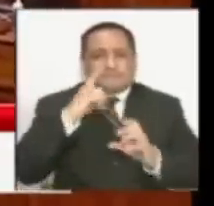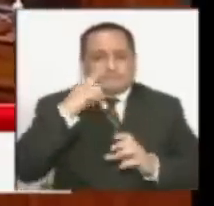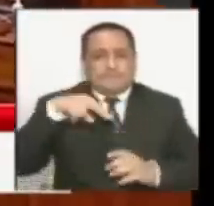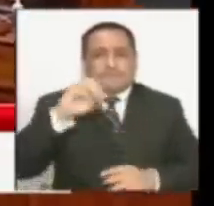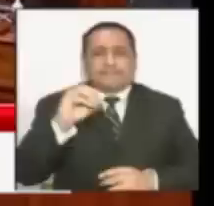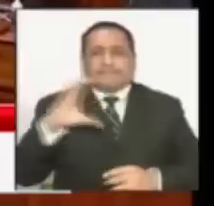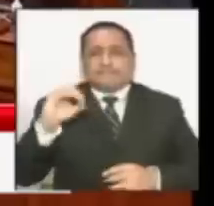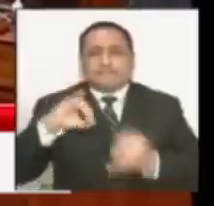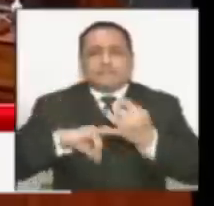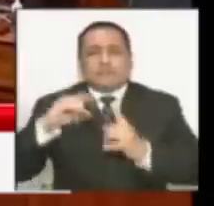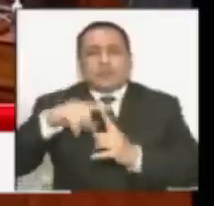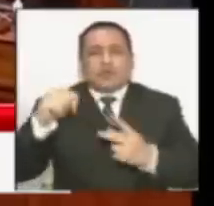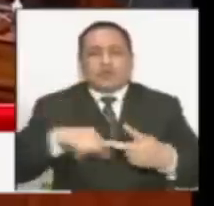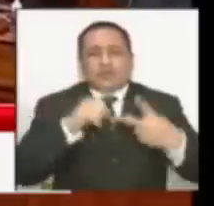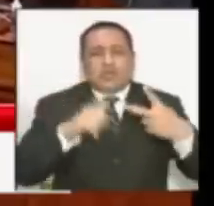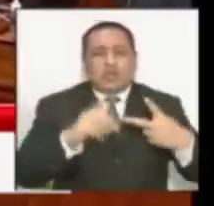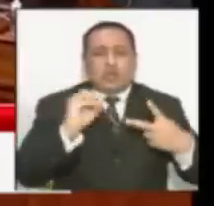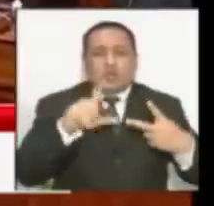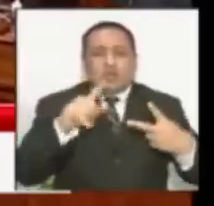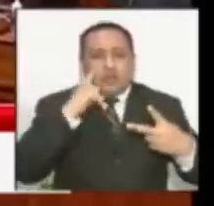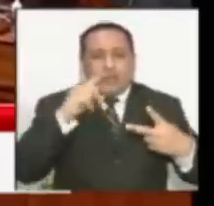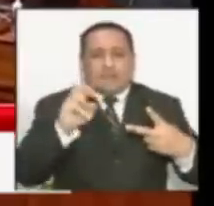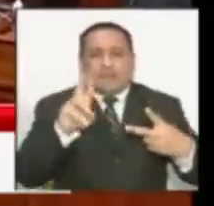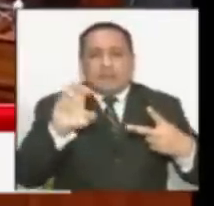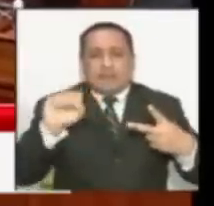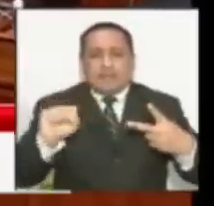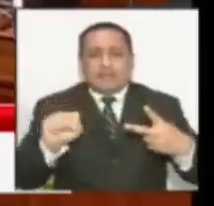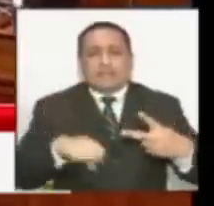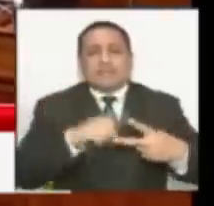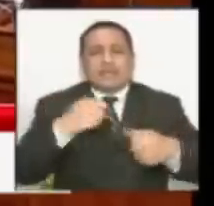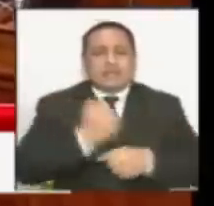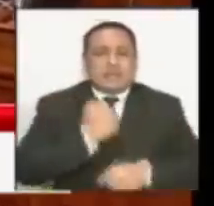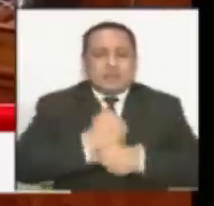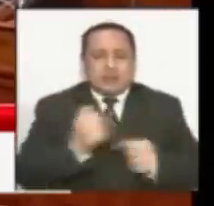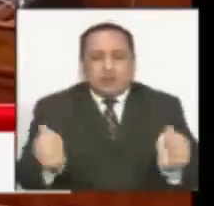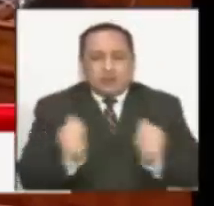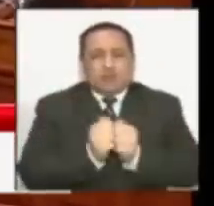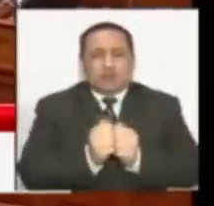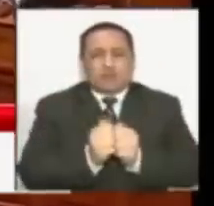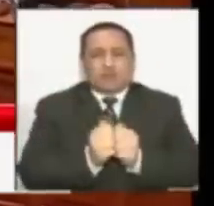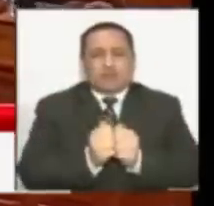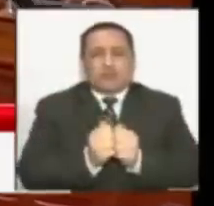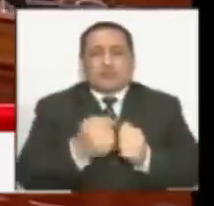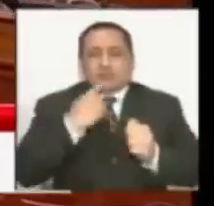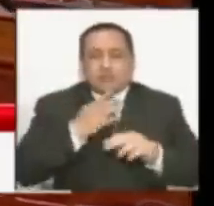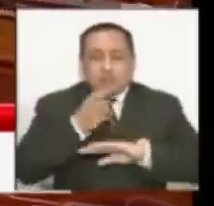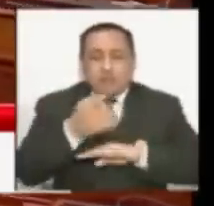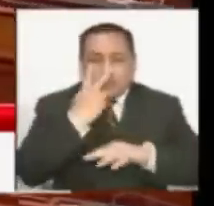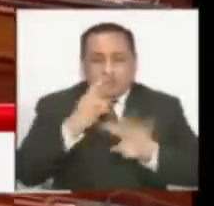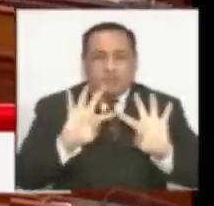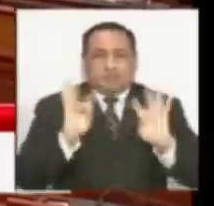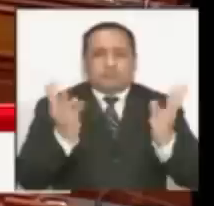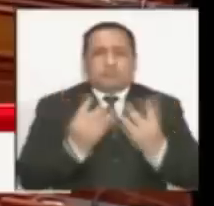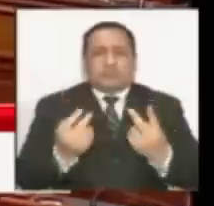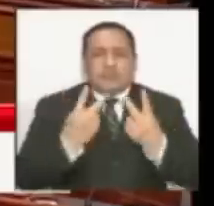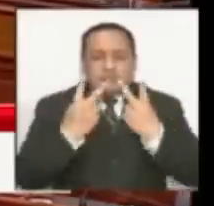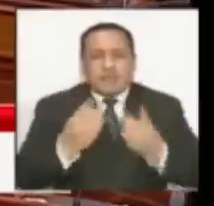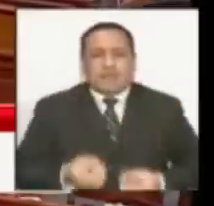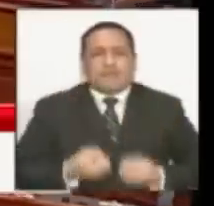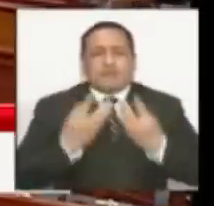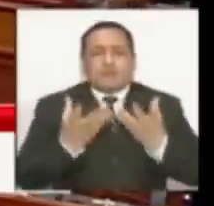quien juramentó y luego dio un discurso a la nación. Más adelante vamos a